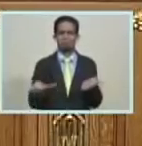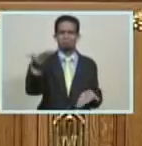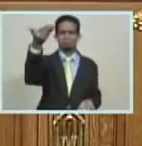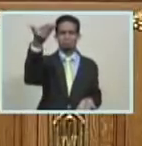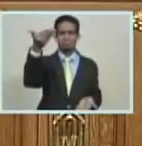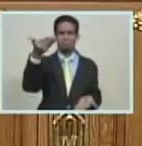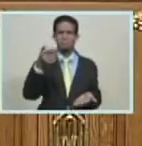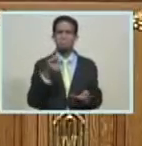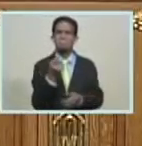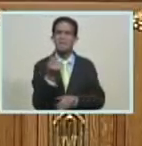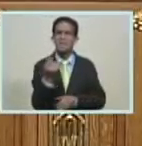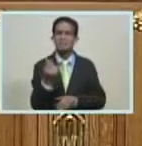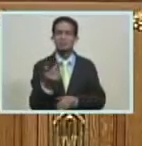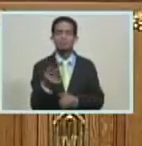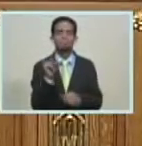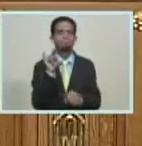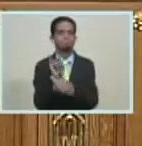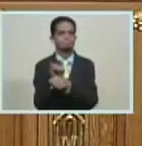Y sucede.